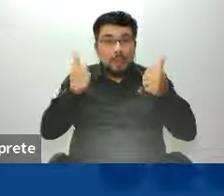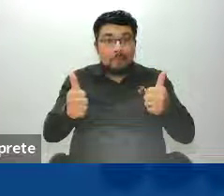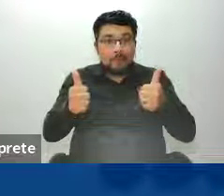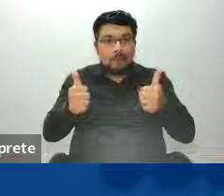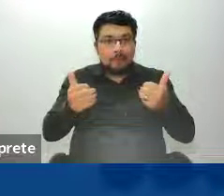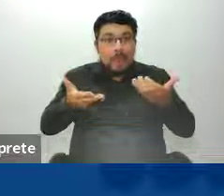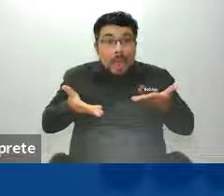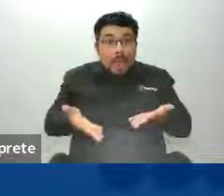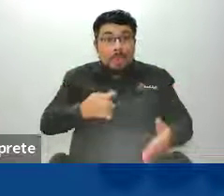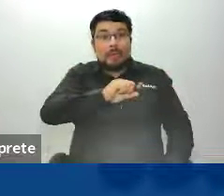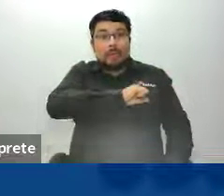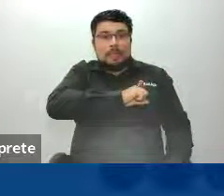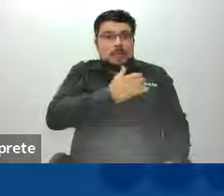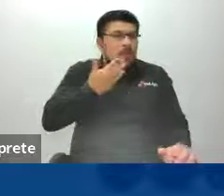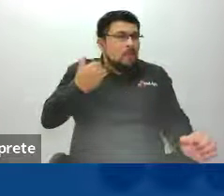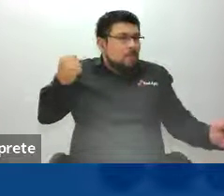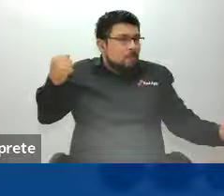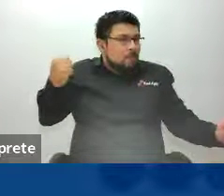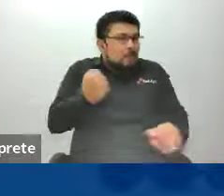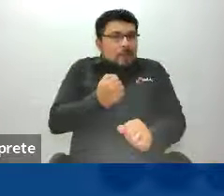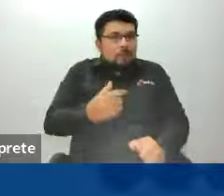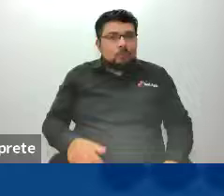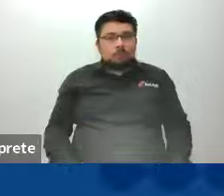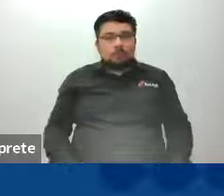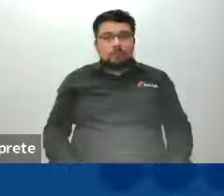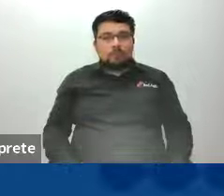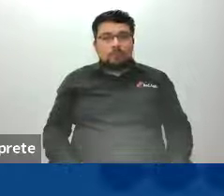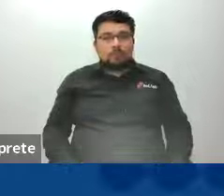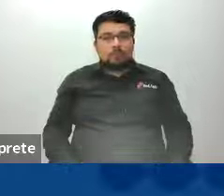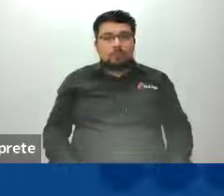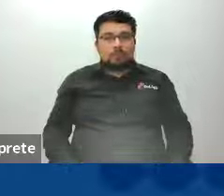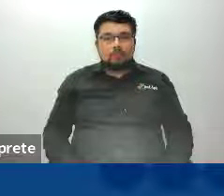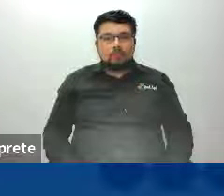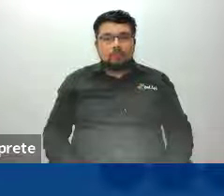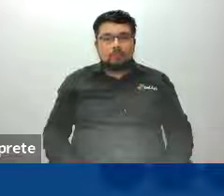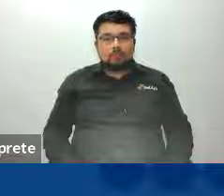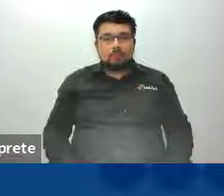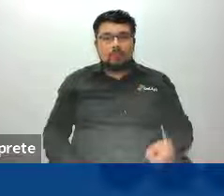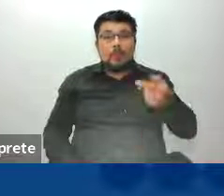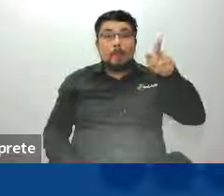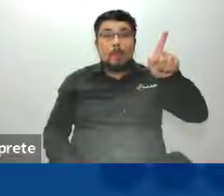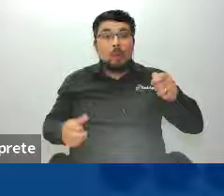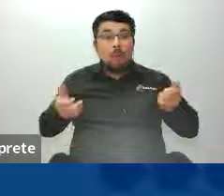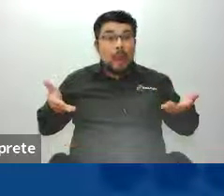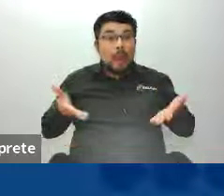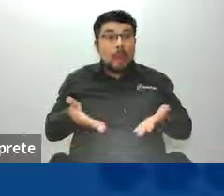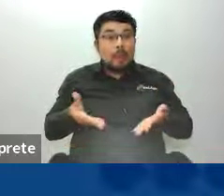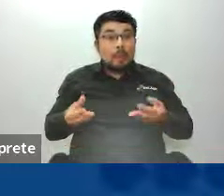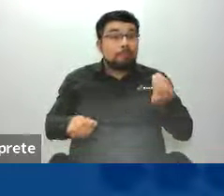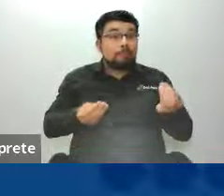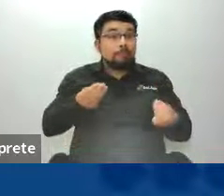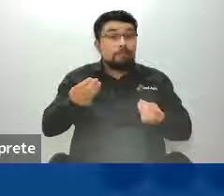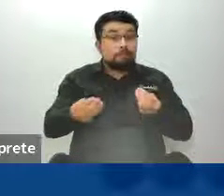Santiago, frío, frío día. Pero aquí vamos a entrar en